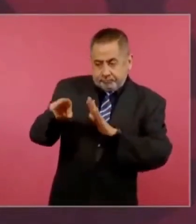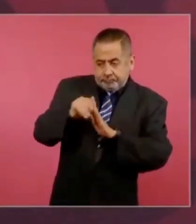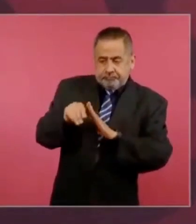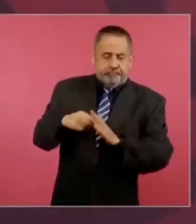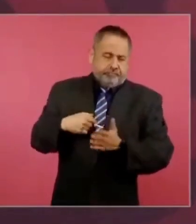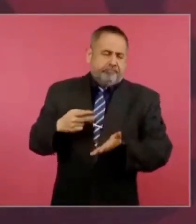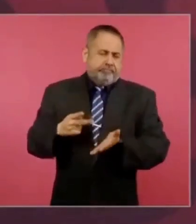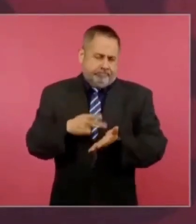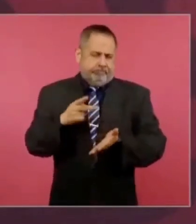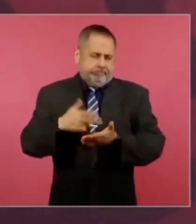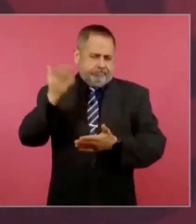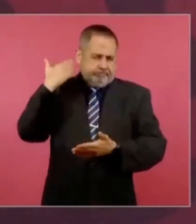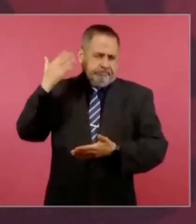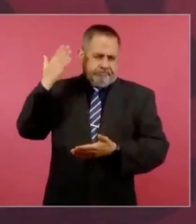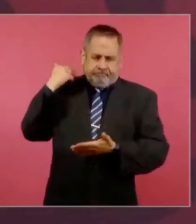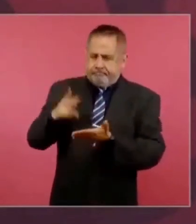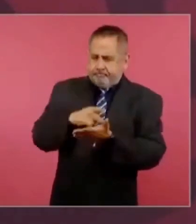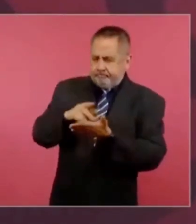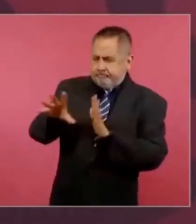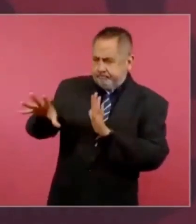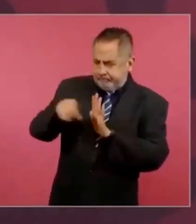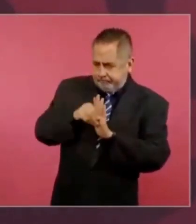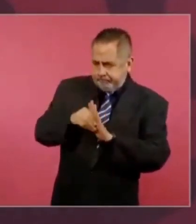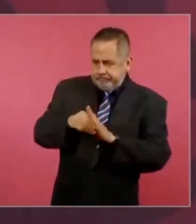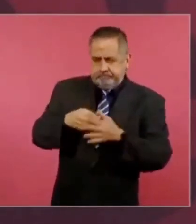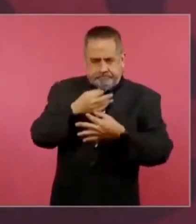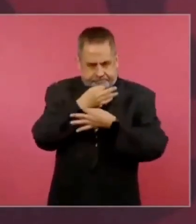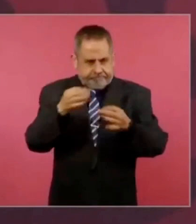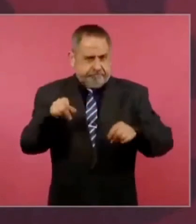ya lo he repetido en otras ocasiones,